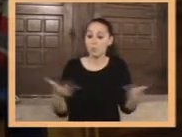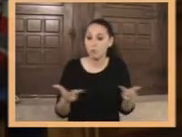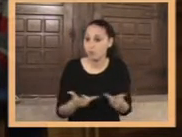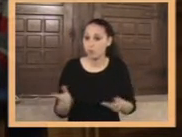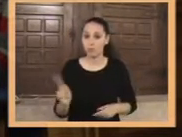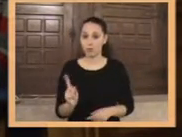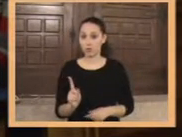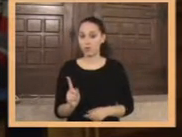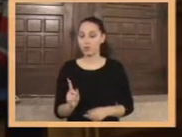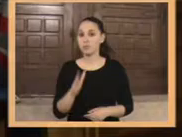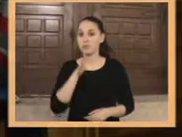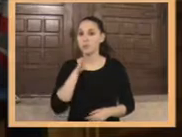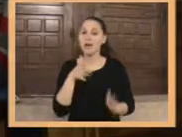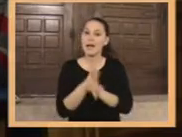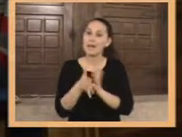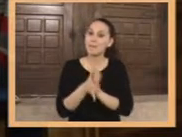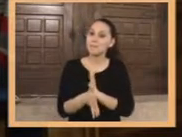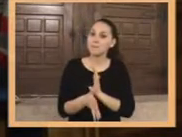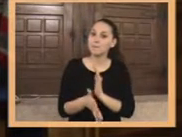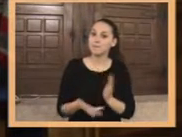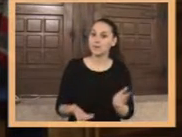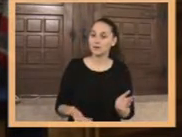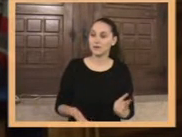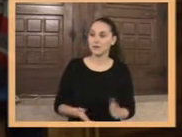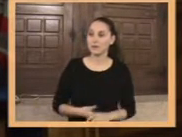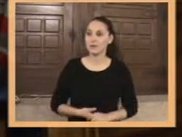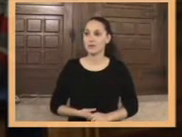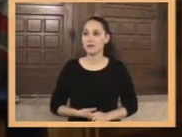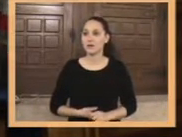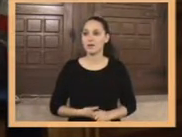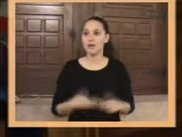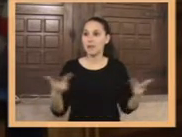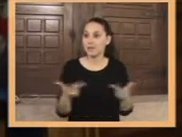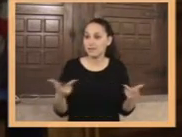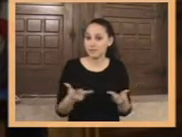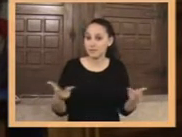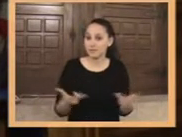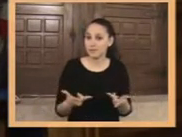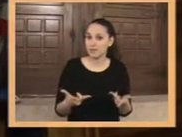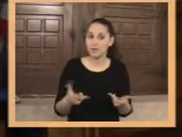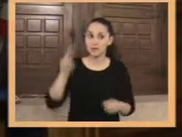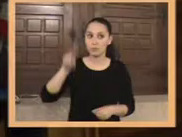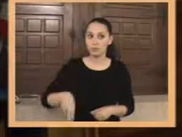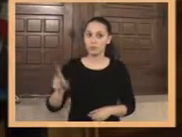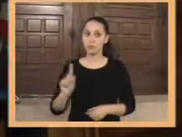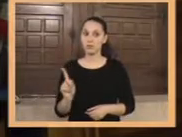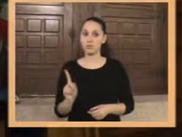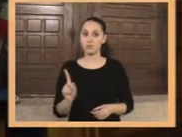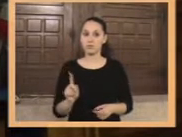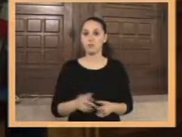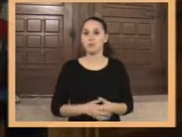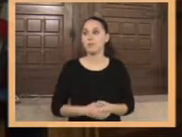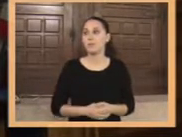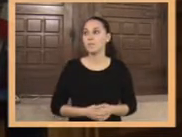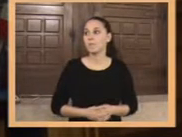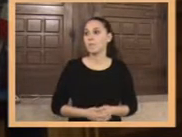qué, que por eso es el debate. Luego ya el fondo es otra cosa, pero vamos a ver el debate de la urgencia o no de la moción. Y entendemos claramente,